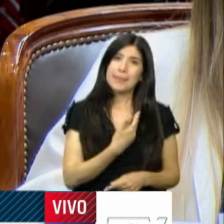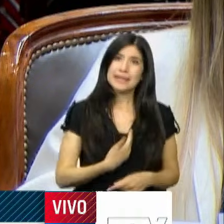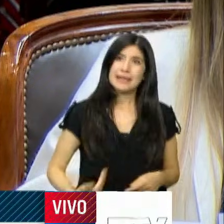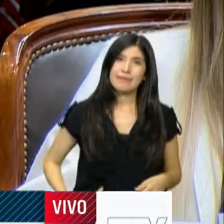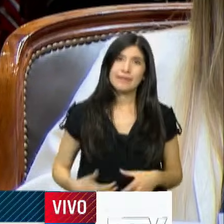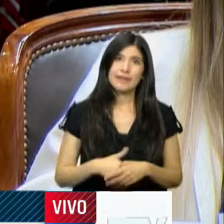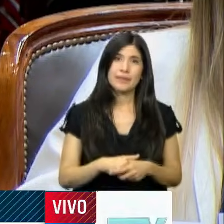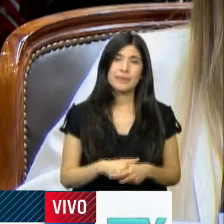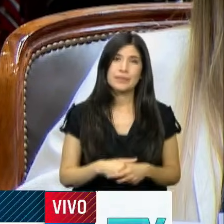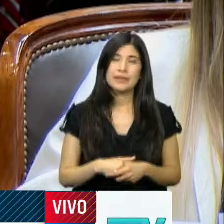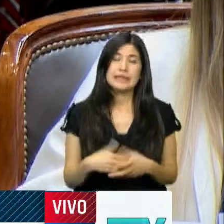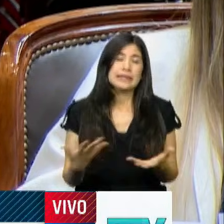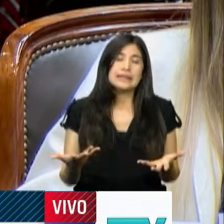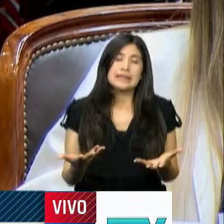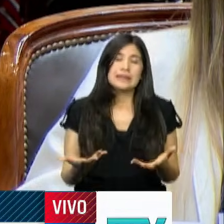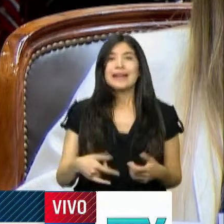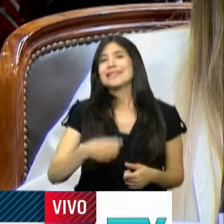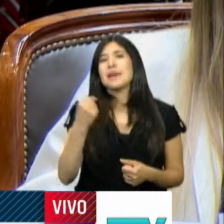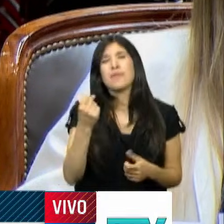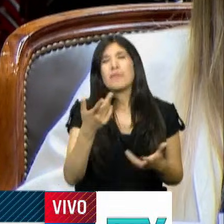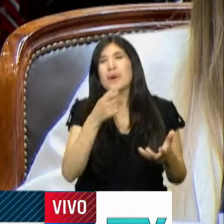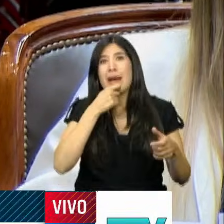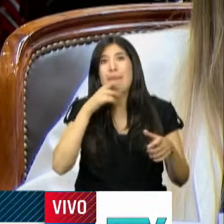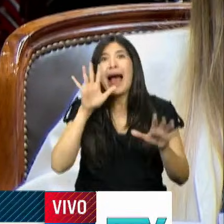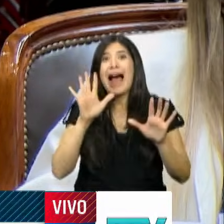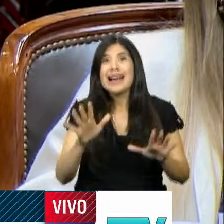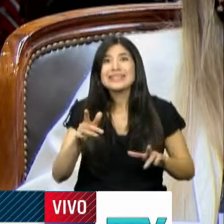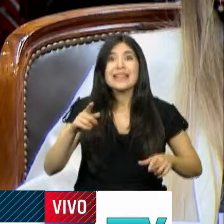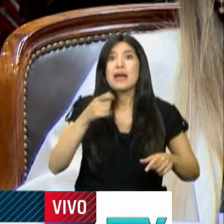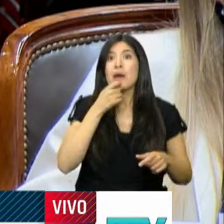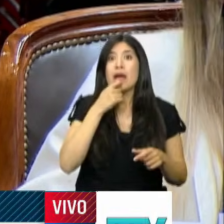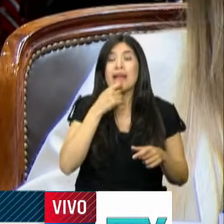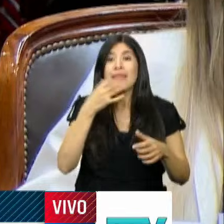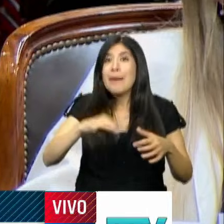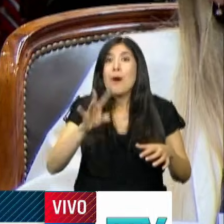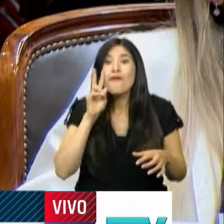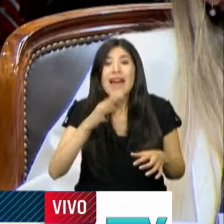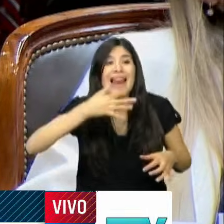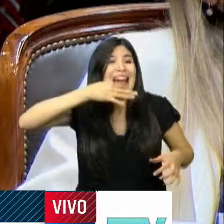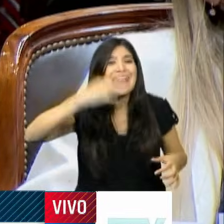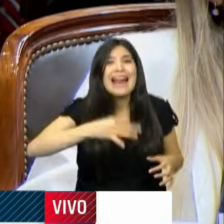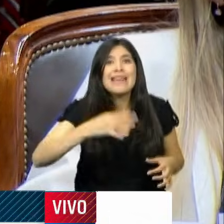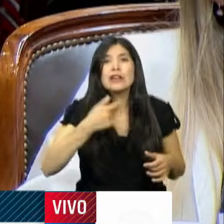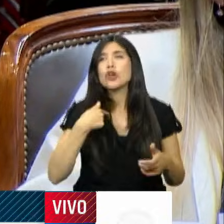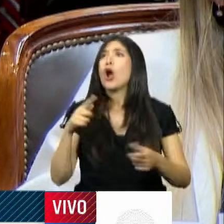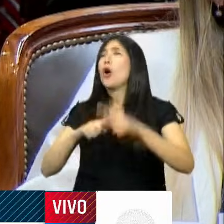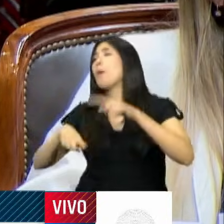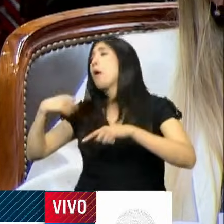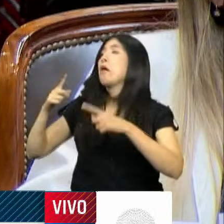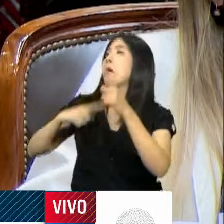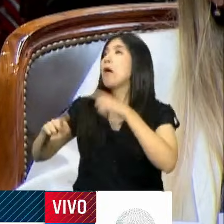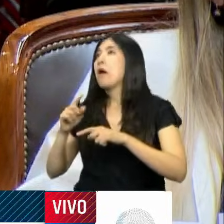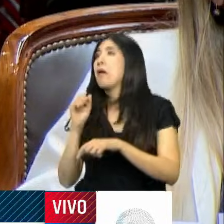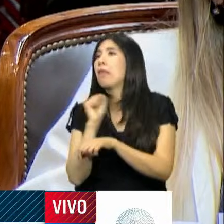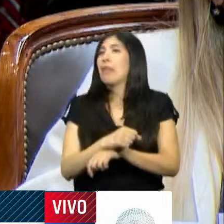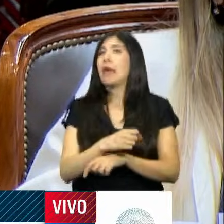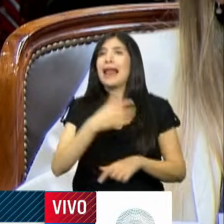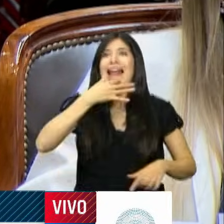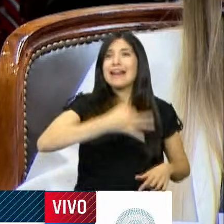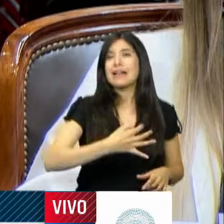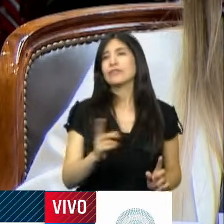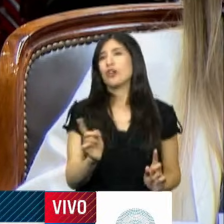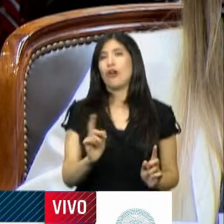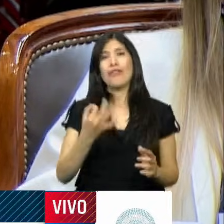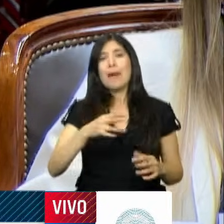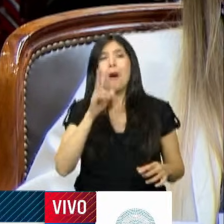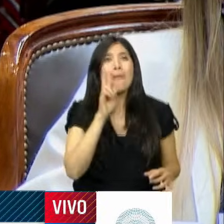presidente, es imposible seguir gobernando de espalda a la realidad. La realidad marca